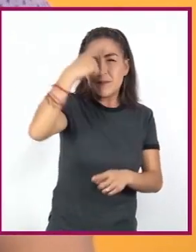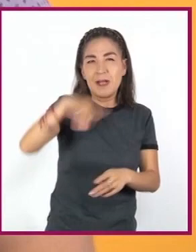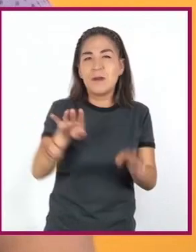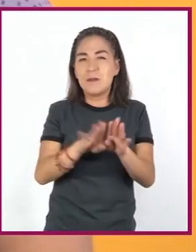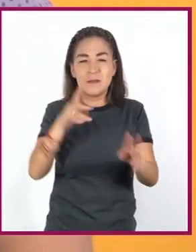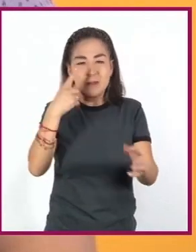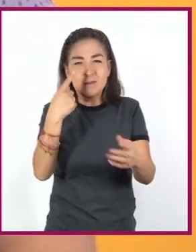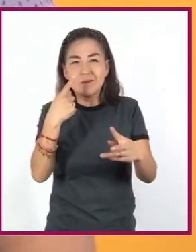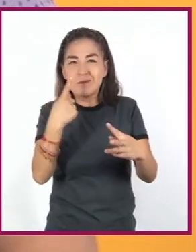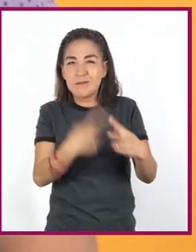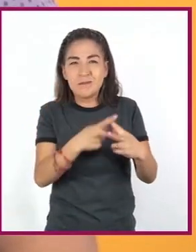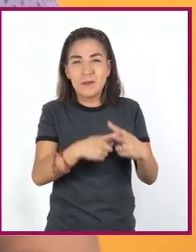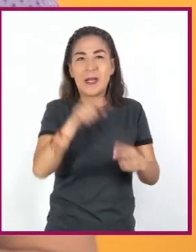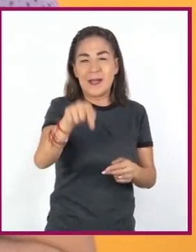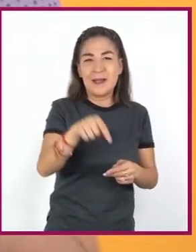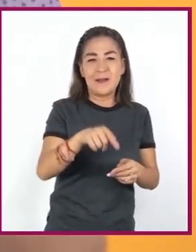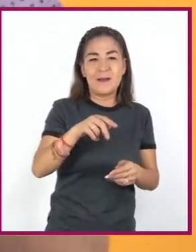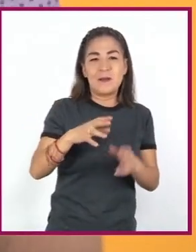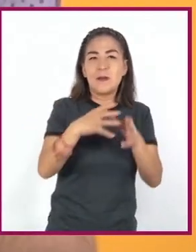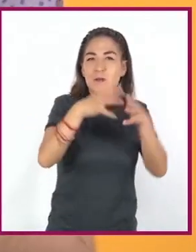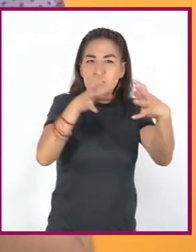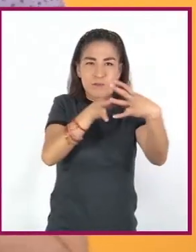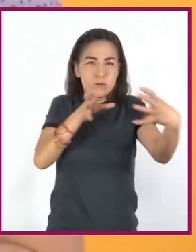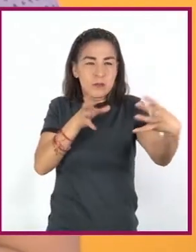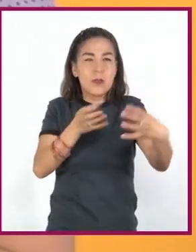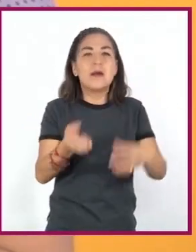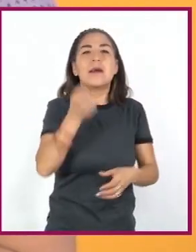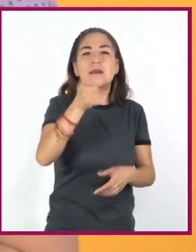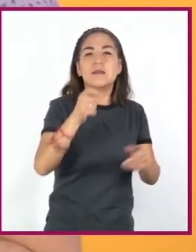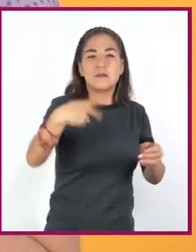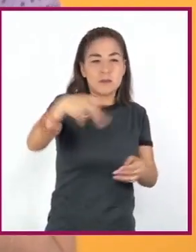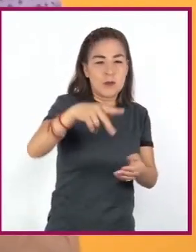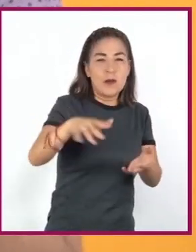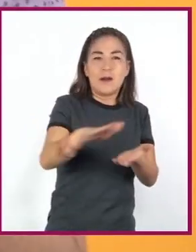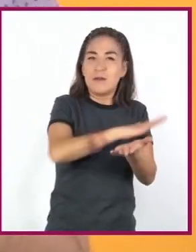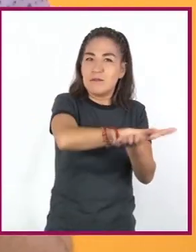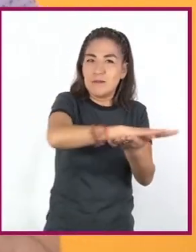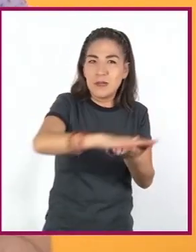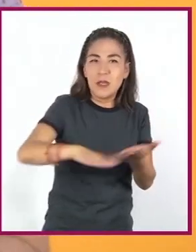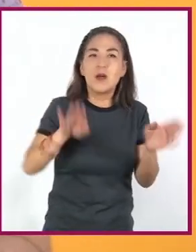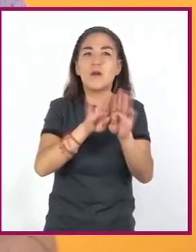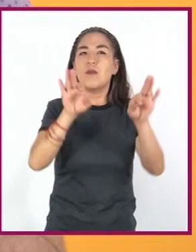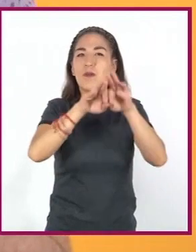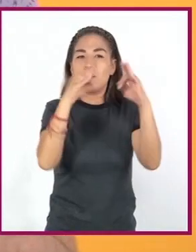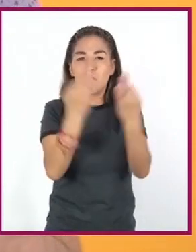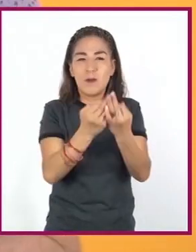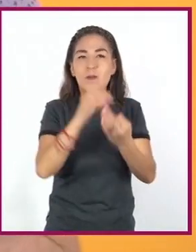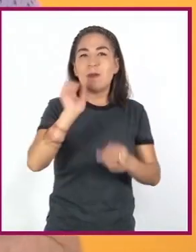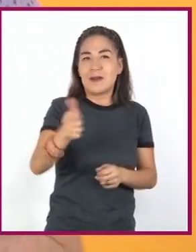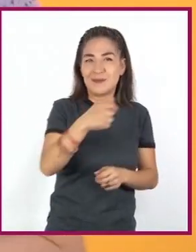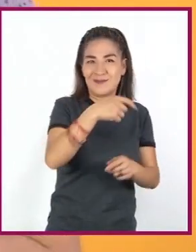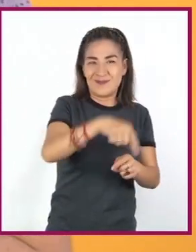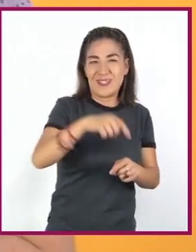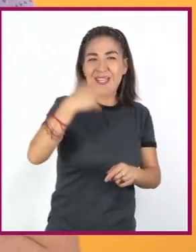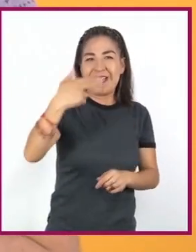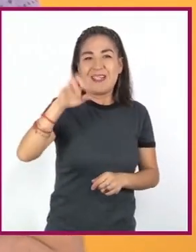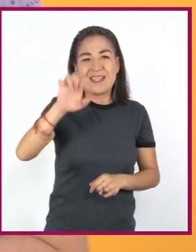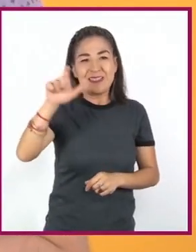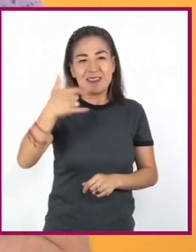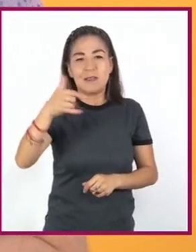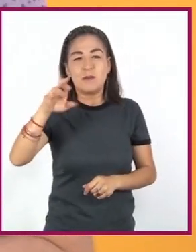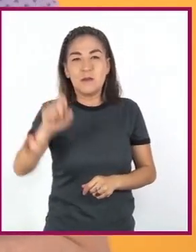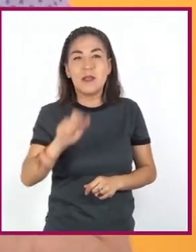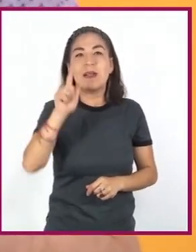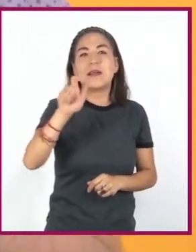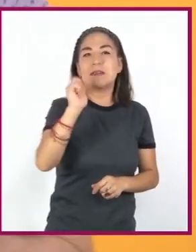el volumen necesitamos saber el área de la base de la forma hexagonal, cuyo lado es de